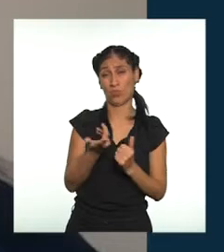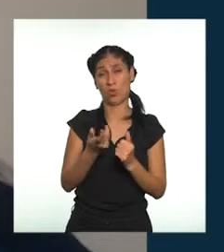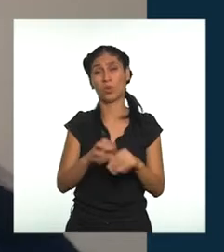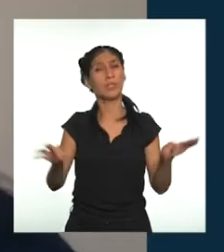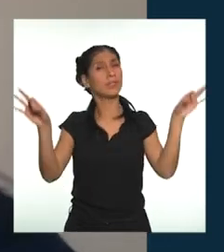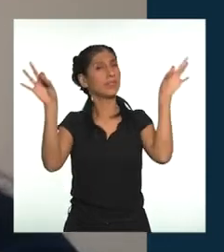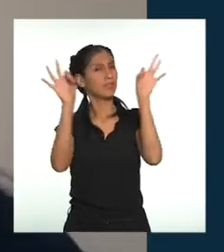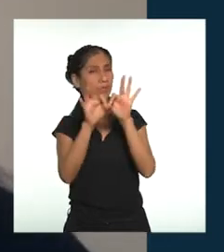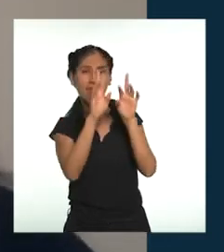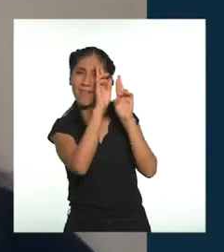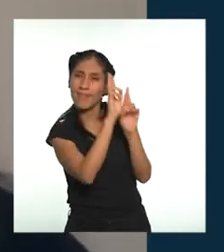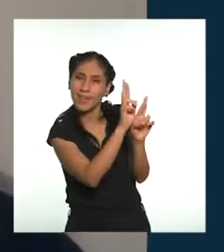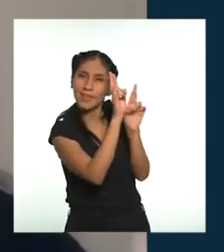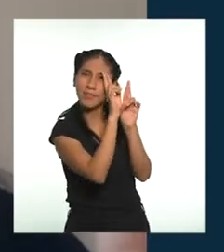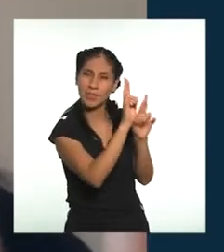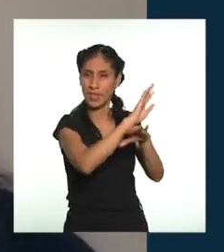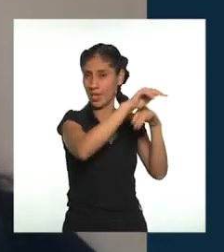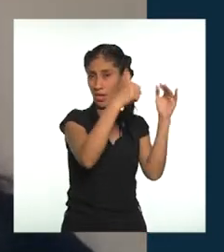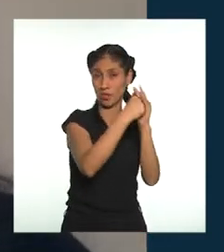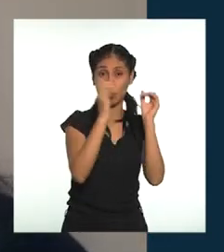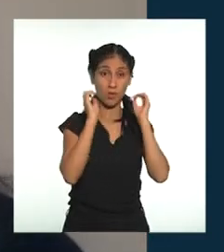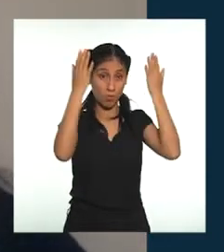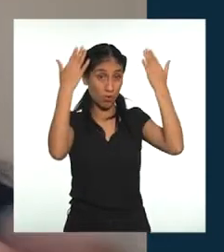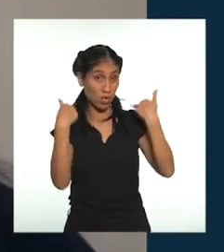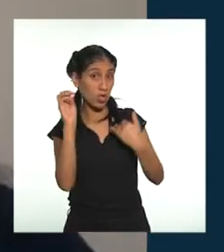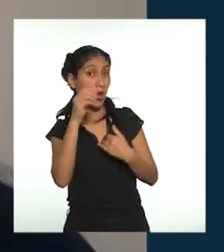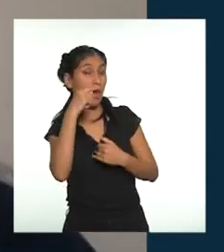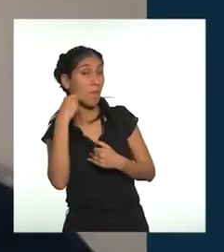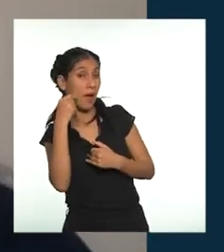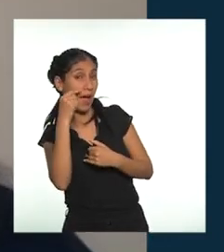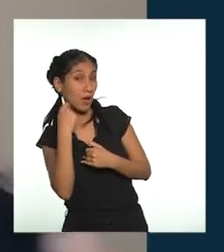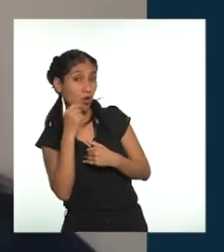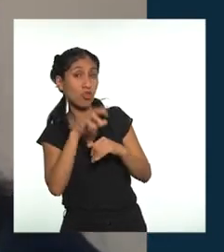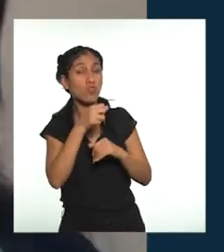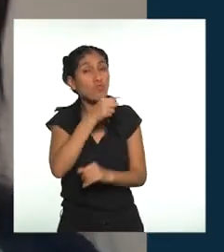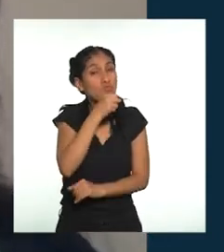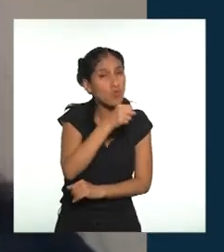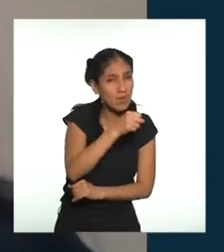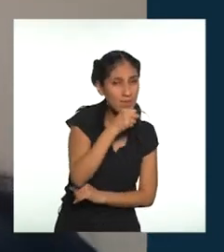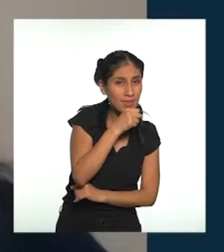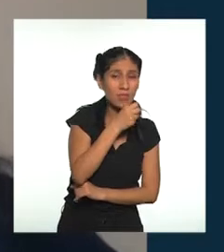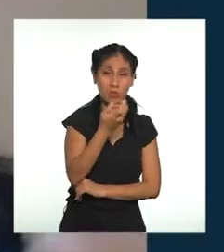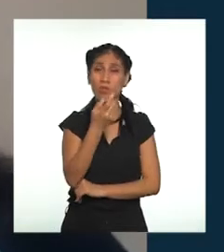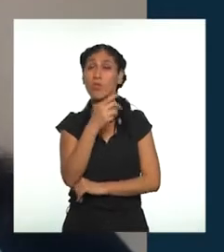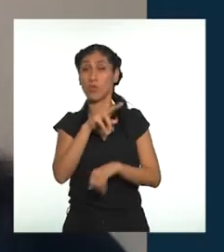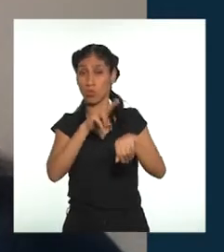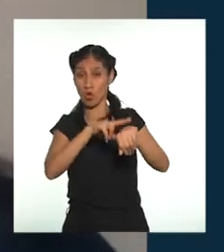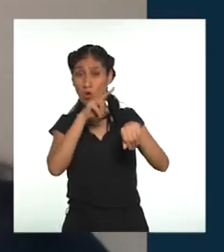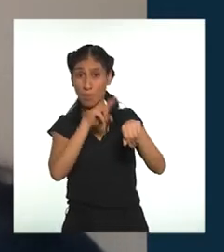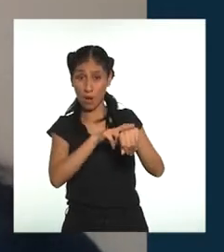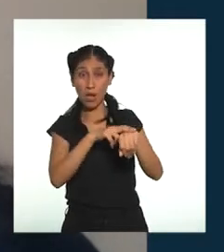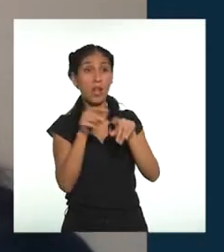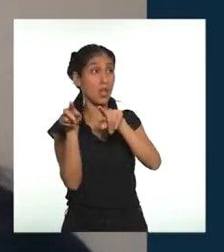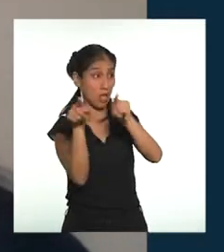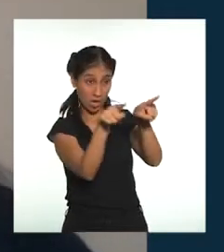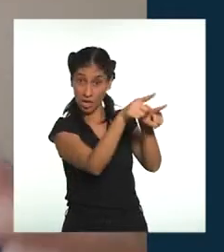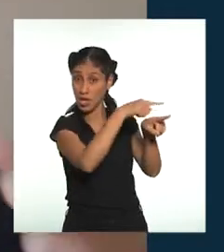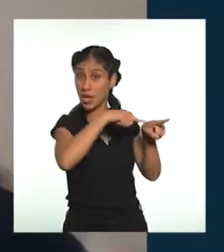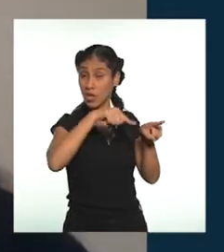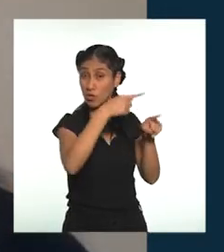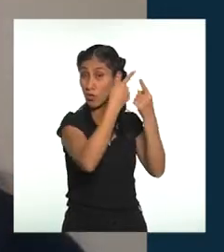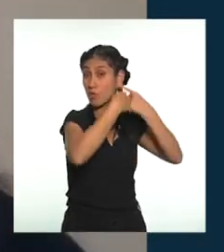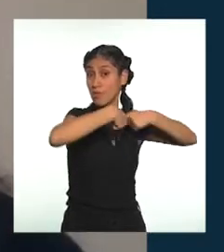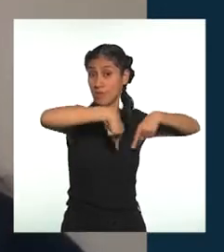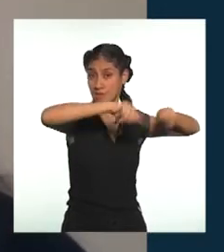respetar a todas las personas, sean mujeres, sean varones, sean ancianos, si pertenecen a una cultura,